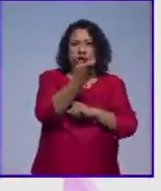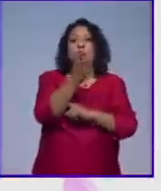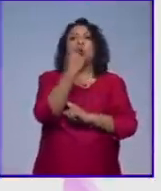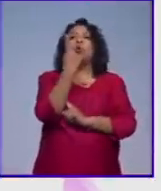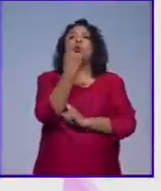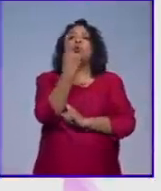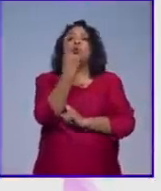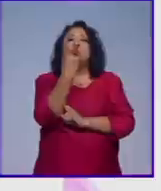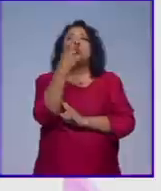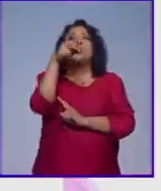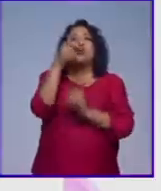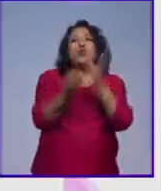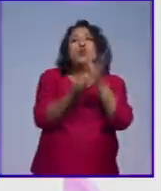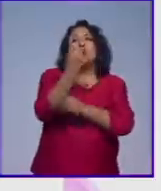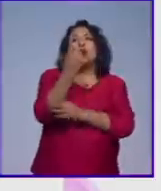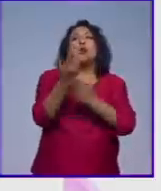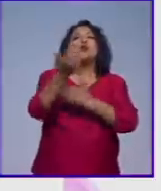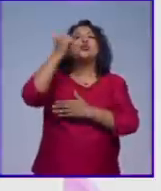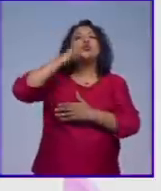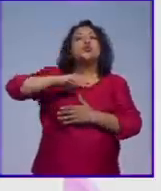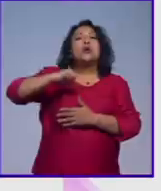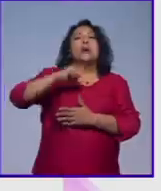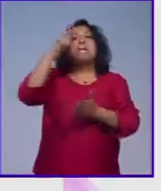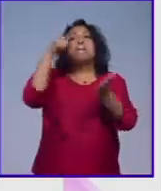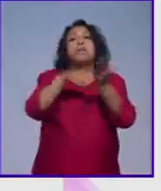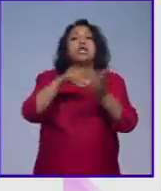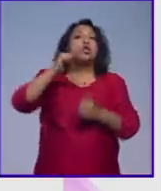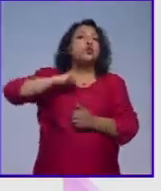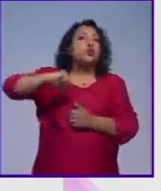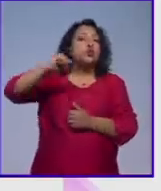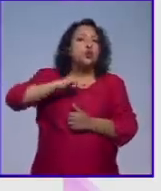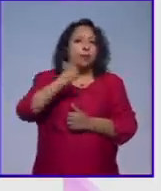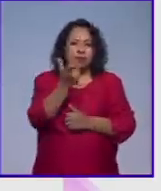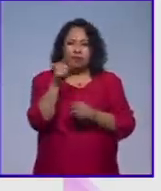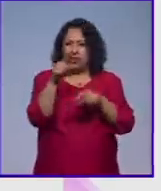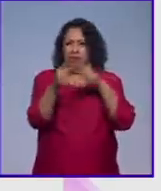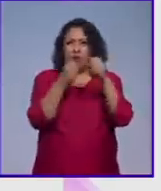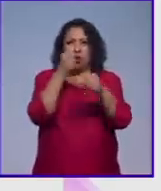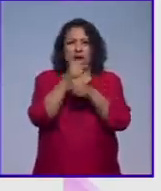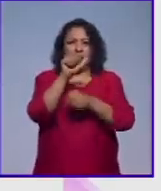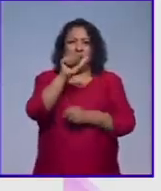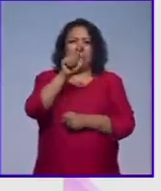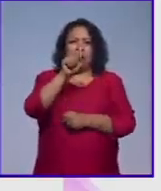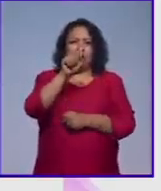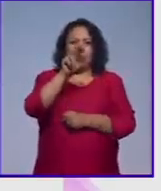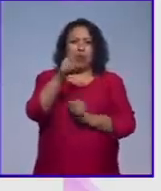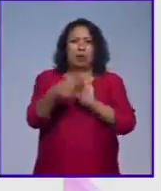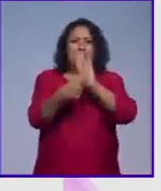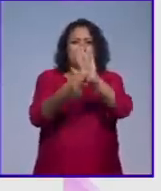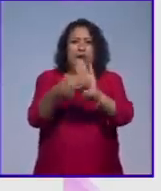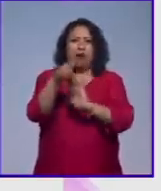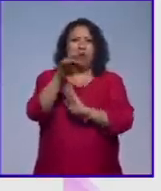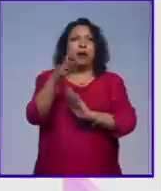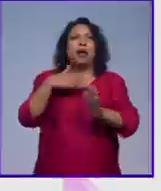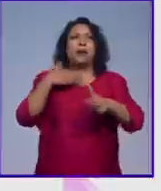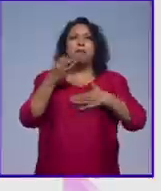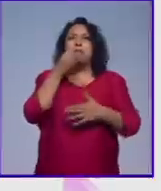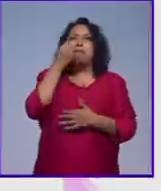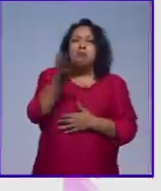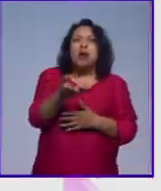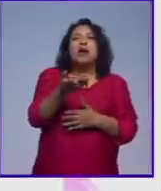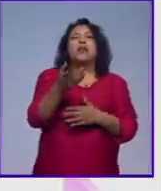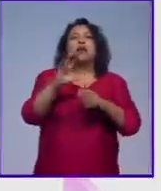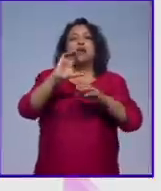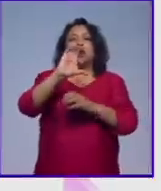nuevo peso era equivalente a 1,000 viejos pesos. En ese mismo año, Arturo Pérez Reverte presentaba su novela de aventuras e intriga,